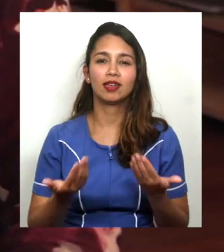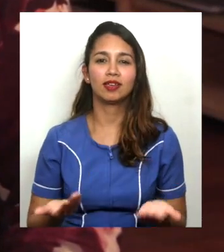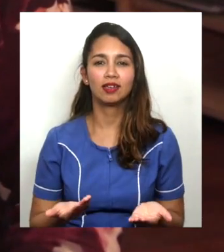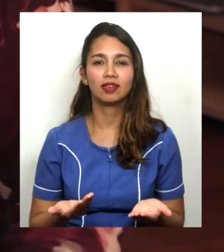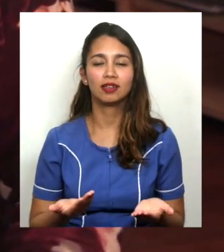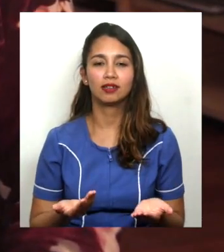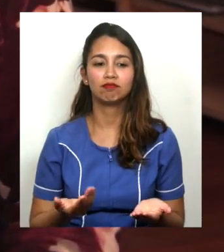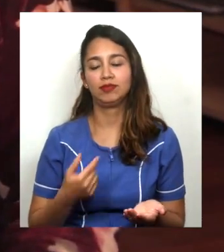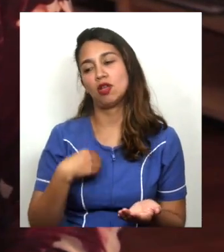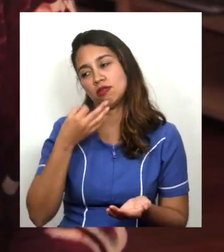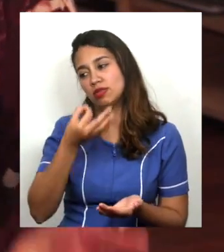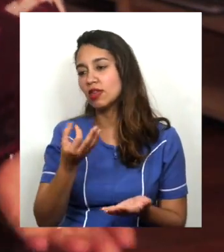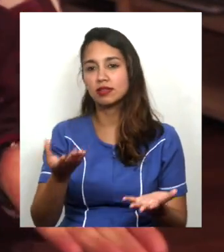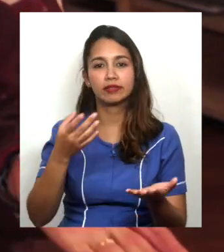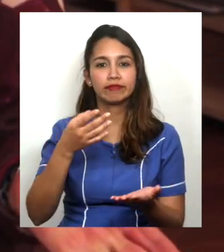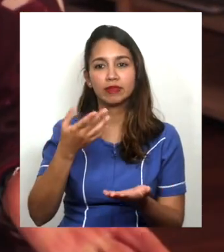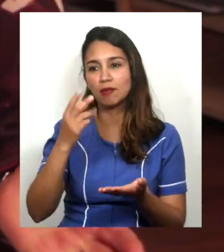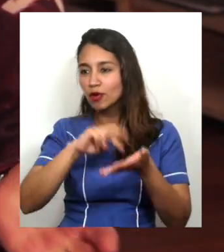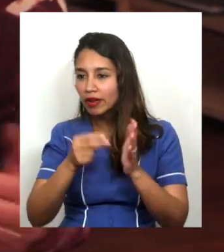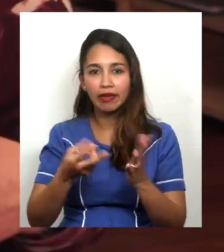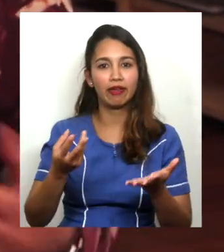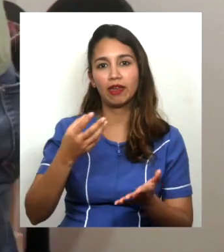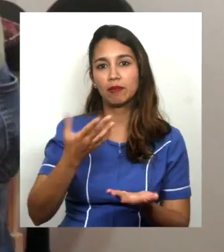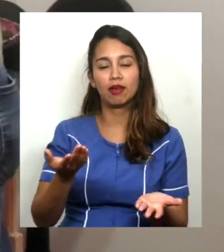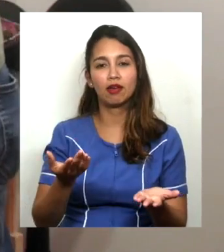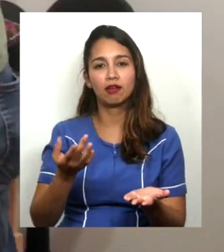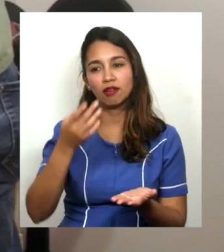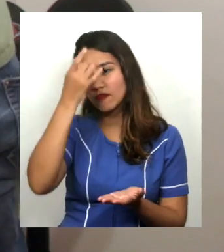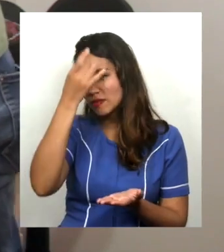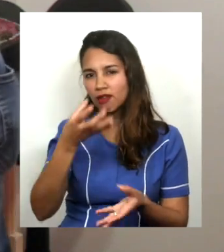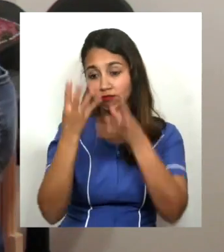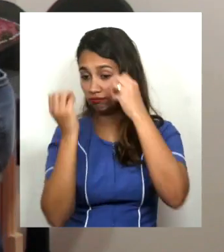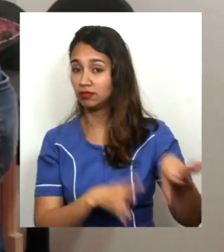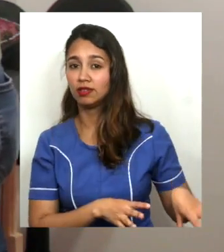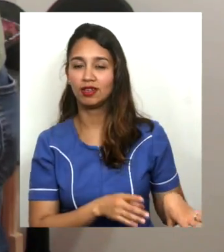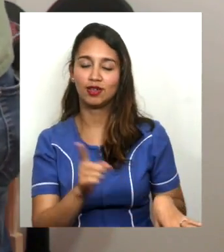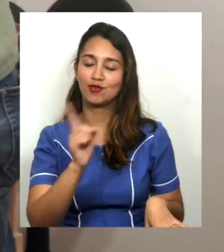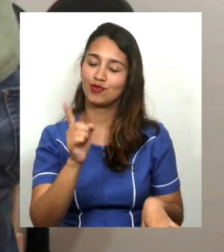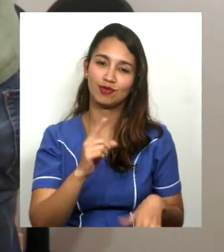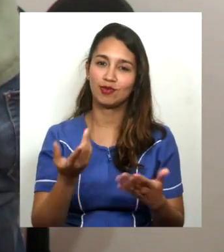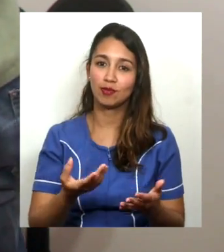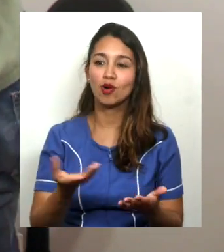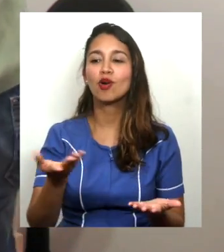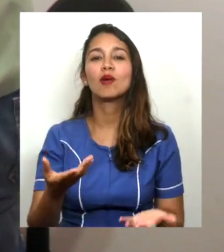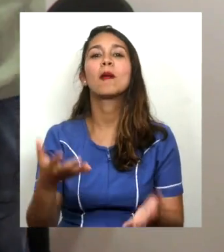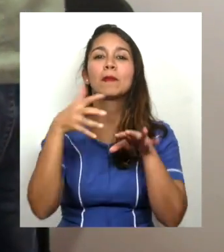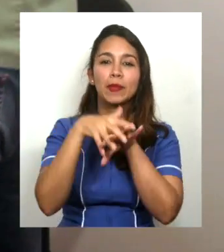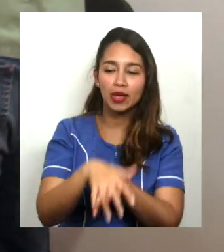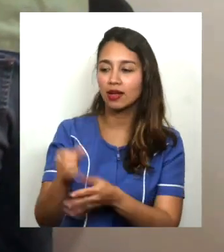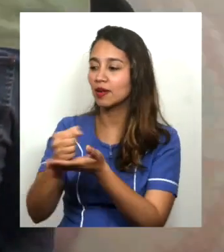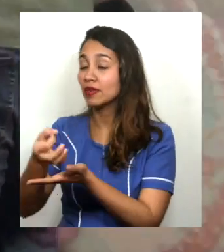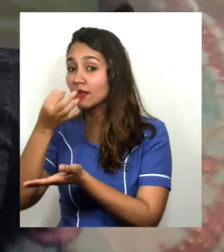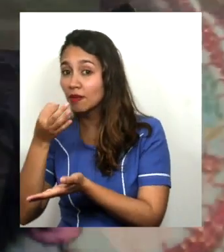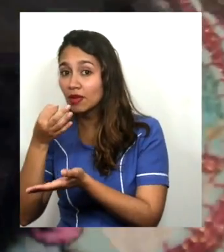bien. No le voy a decir que le quita los problemas ni las enfermedades, porque esto tiene que ser junto